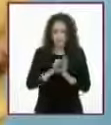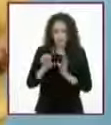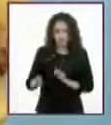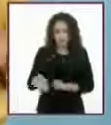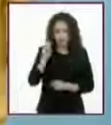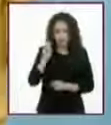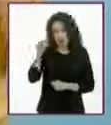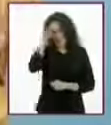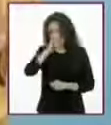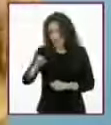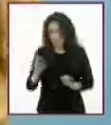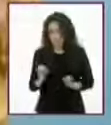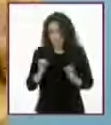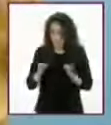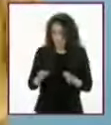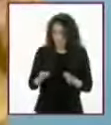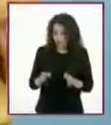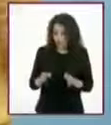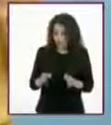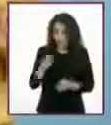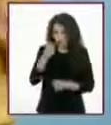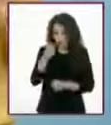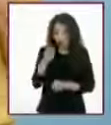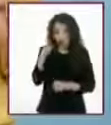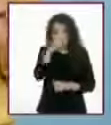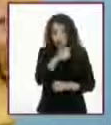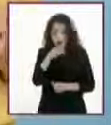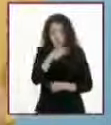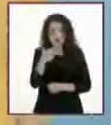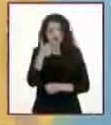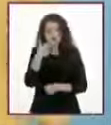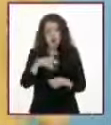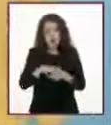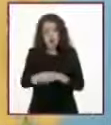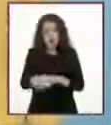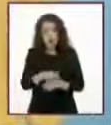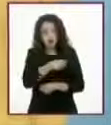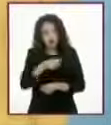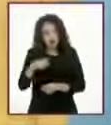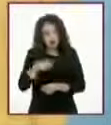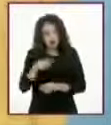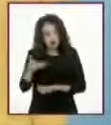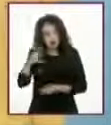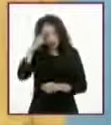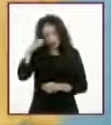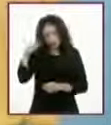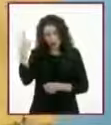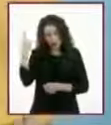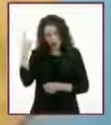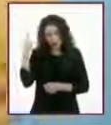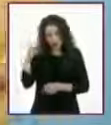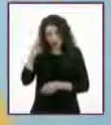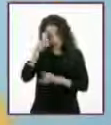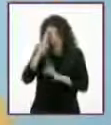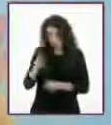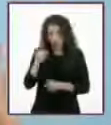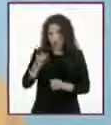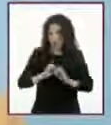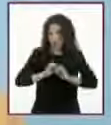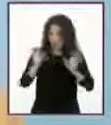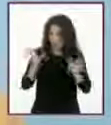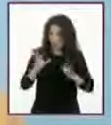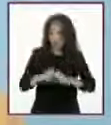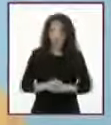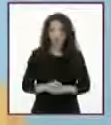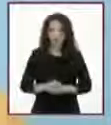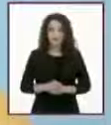una oficina. Por eso, el lenguaje que se debe utilizar tiene que ser cortés, sencillo y claro. El objetivo